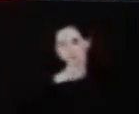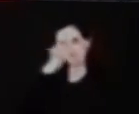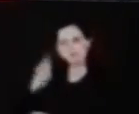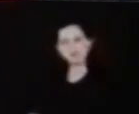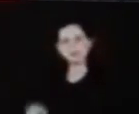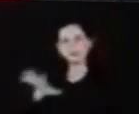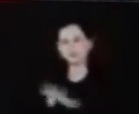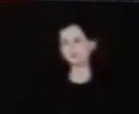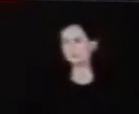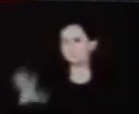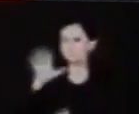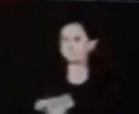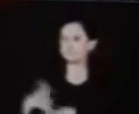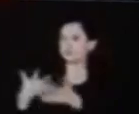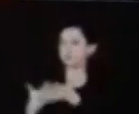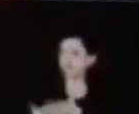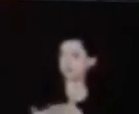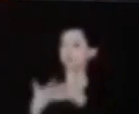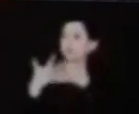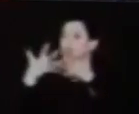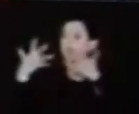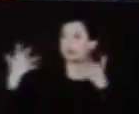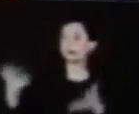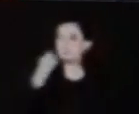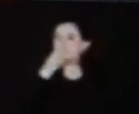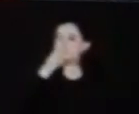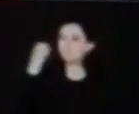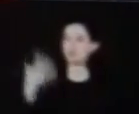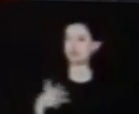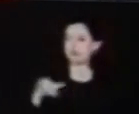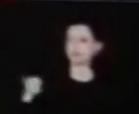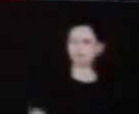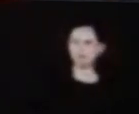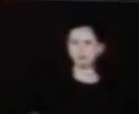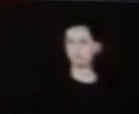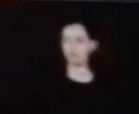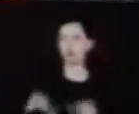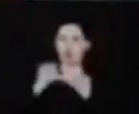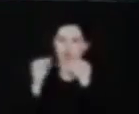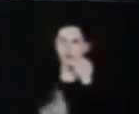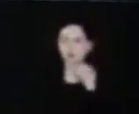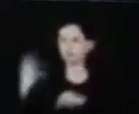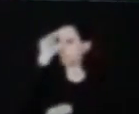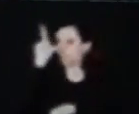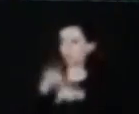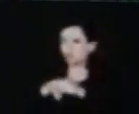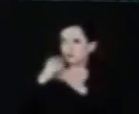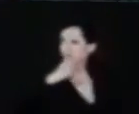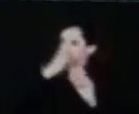los espacios más grandes e interesantes del mundo para el arte y la cultura.